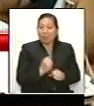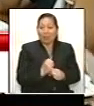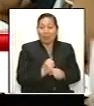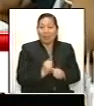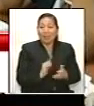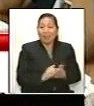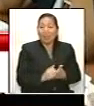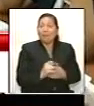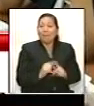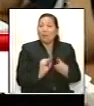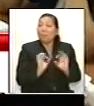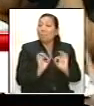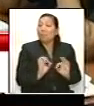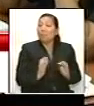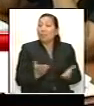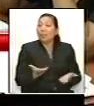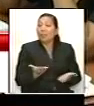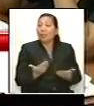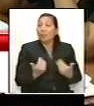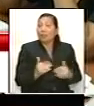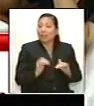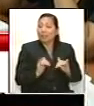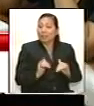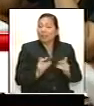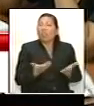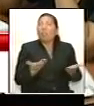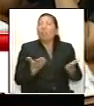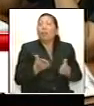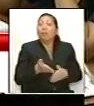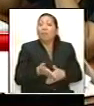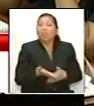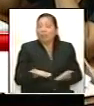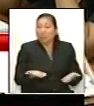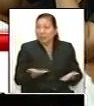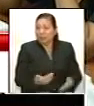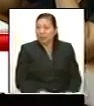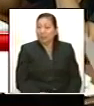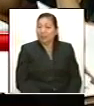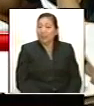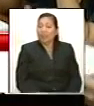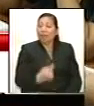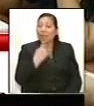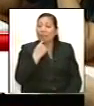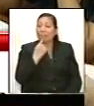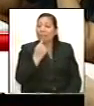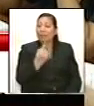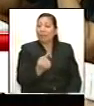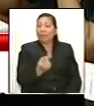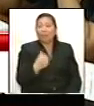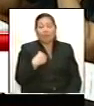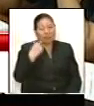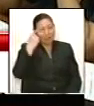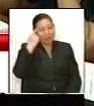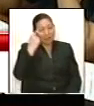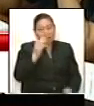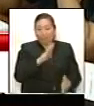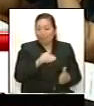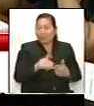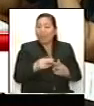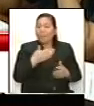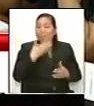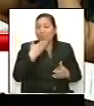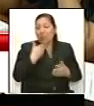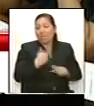ese tipo de delitos. Perfecto, entonces ya definir a dónde se va a derivar la denuncia. O sea, yo creo que acá todos tenemos las